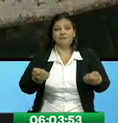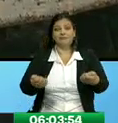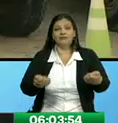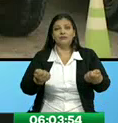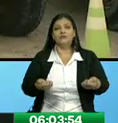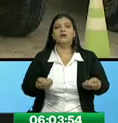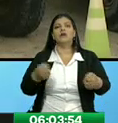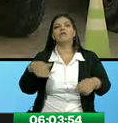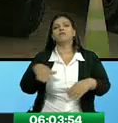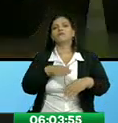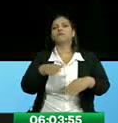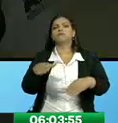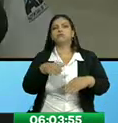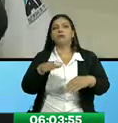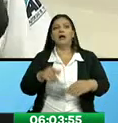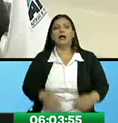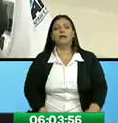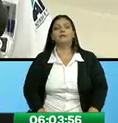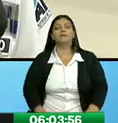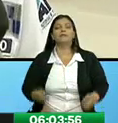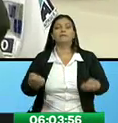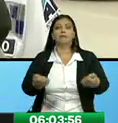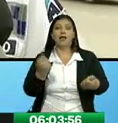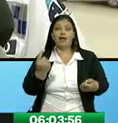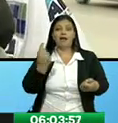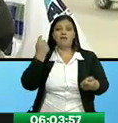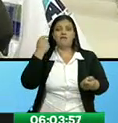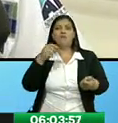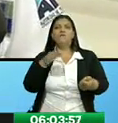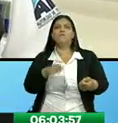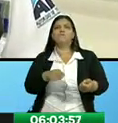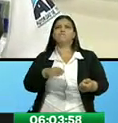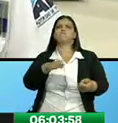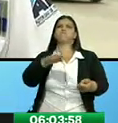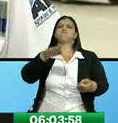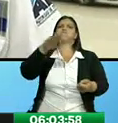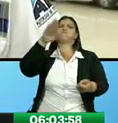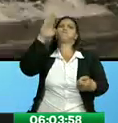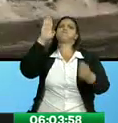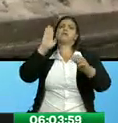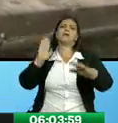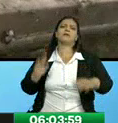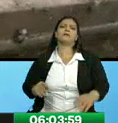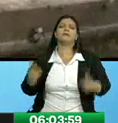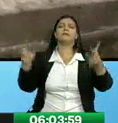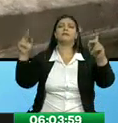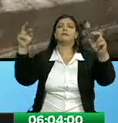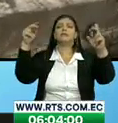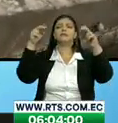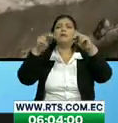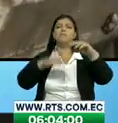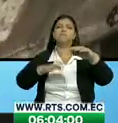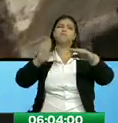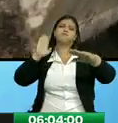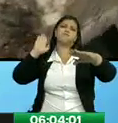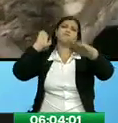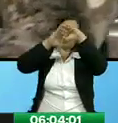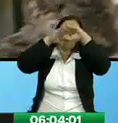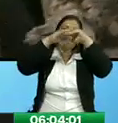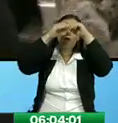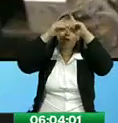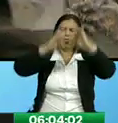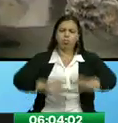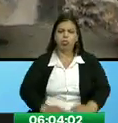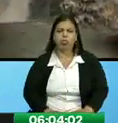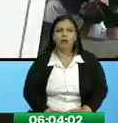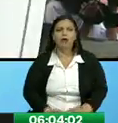dio a la fuga. Aplicó la de Villadiego. Es que él dice, mira, ¿cuánto me cuesta la volqueta? Yo le calculo esa volqueta alrededor de qué,